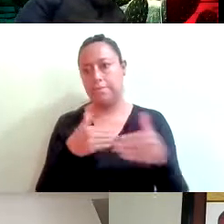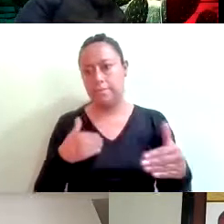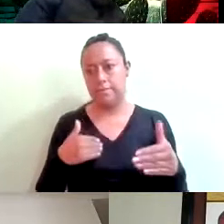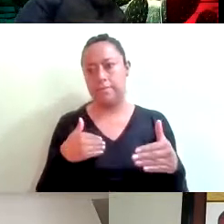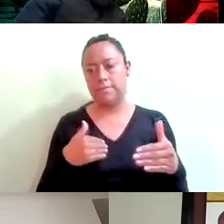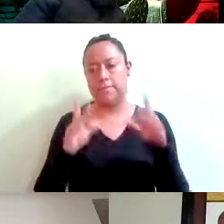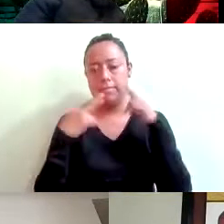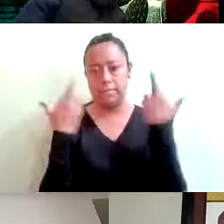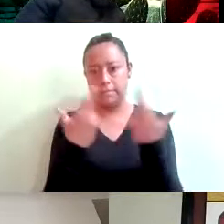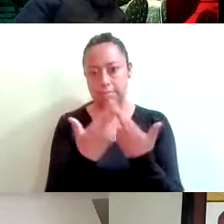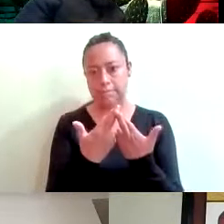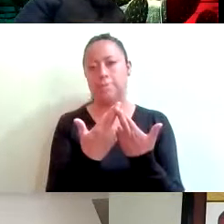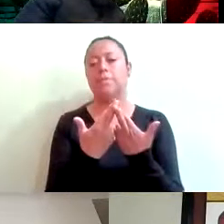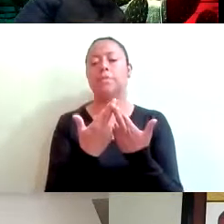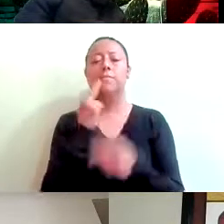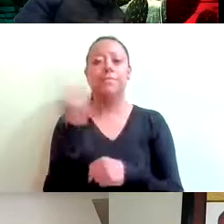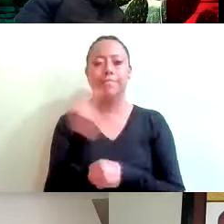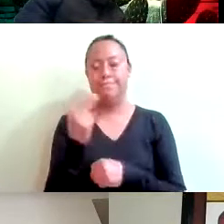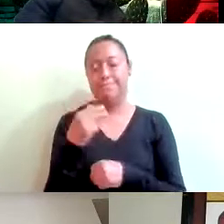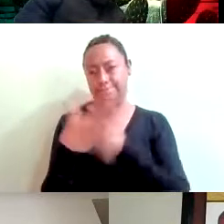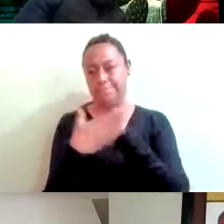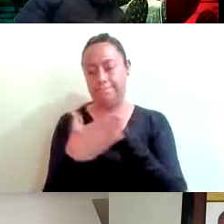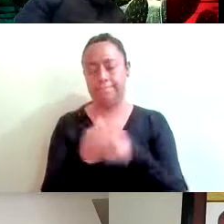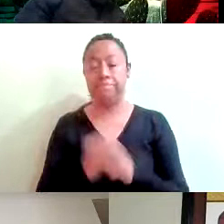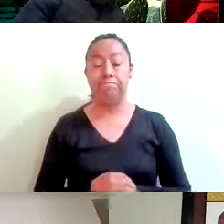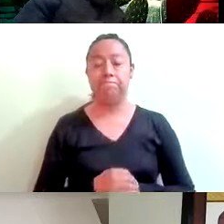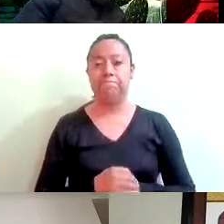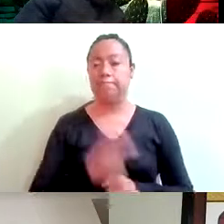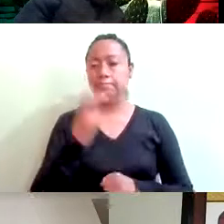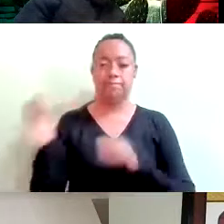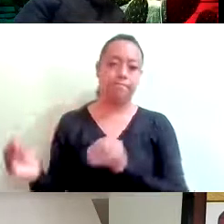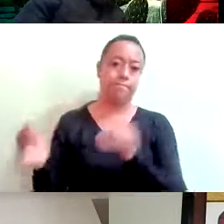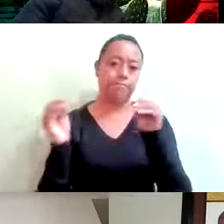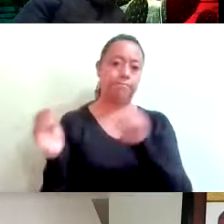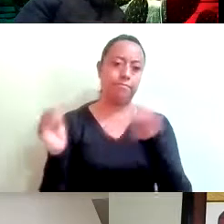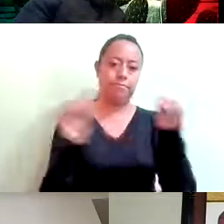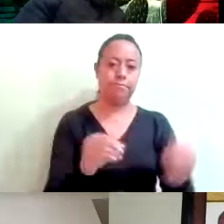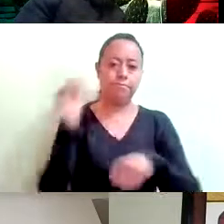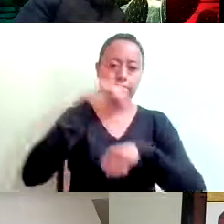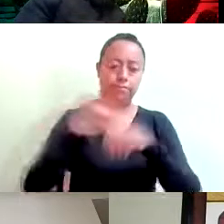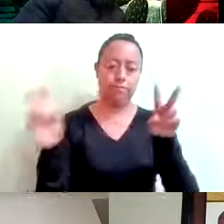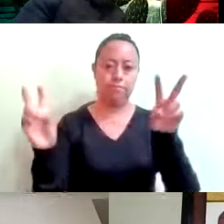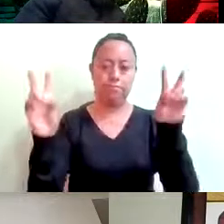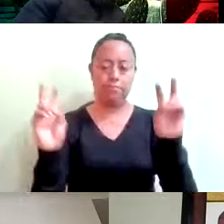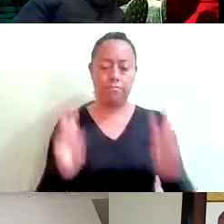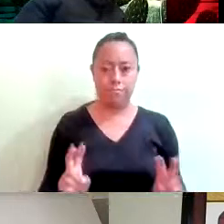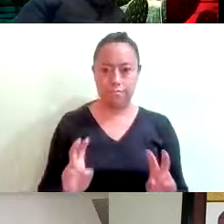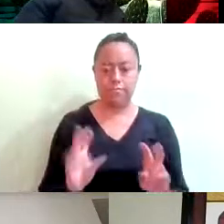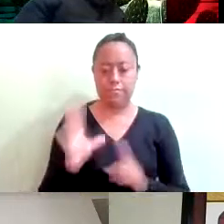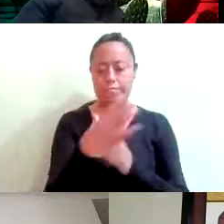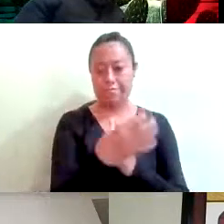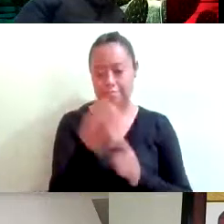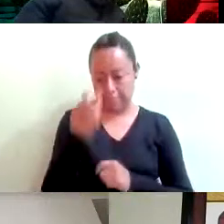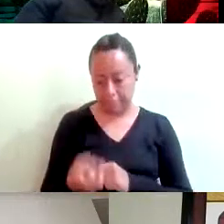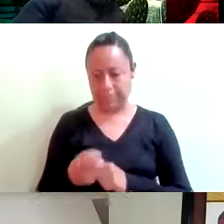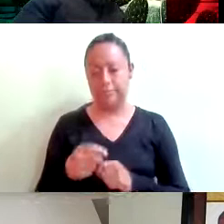sesión. Estos son los temas que se subirían por parte de la comisión al pleno del próximo martes.